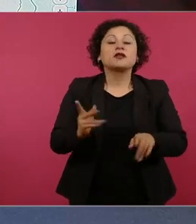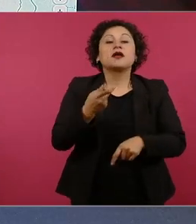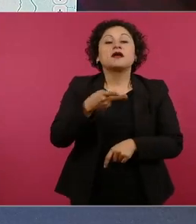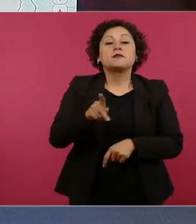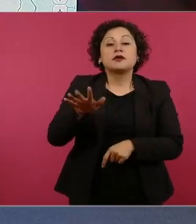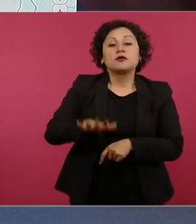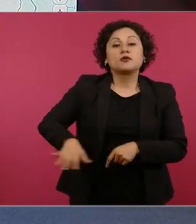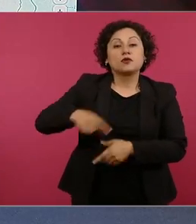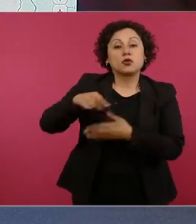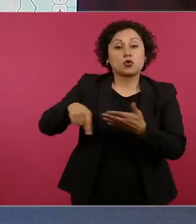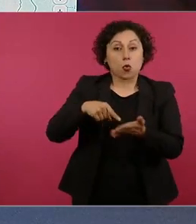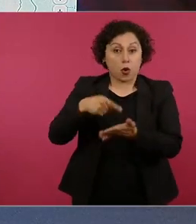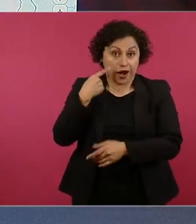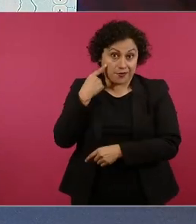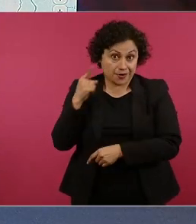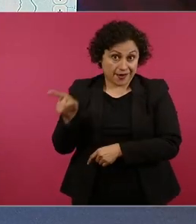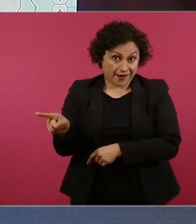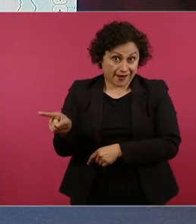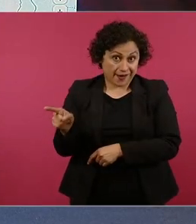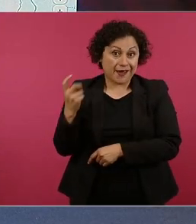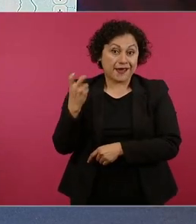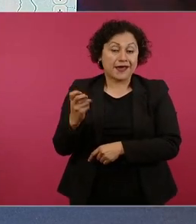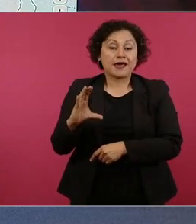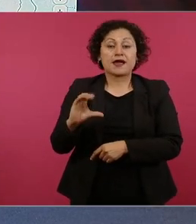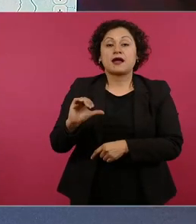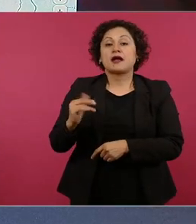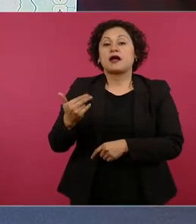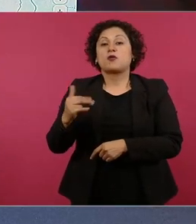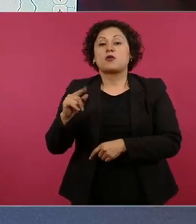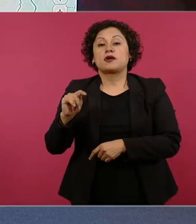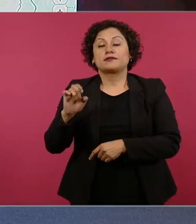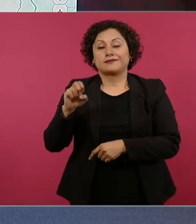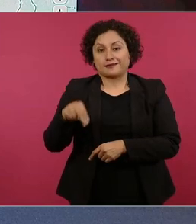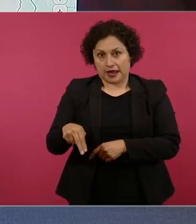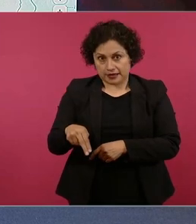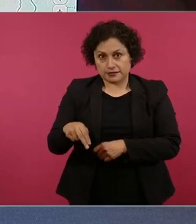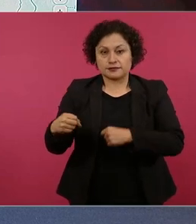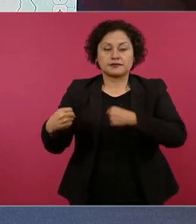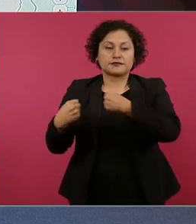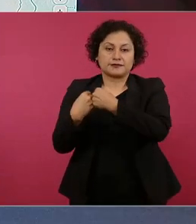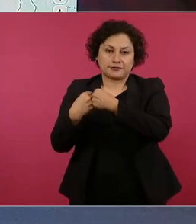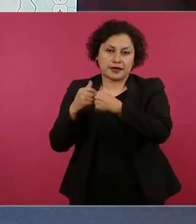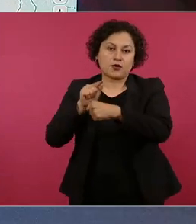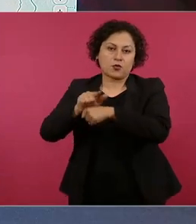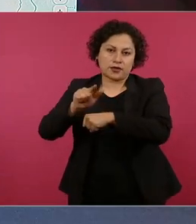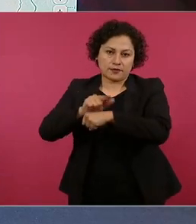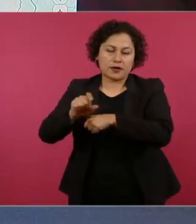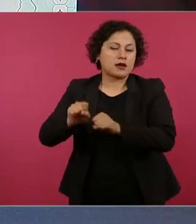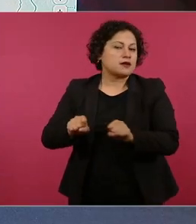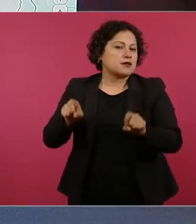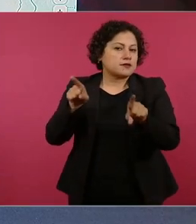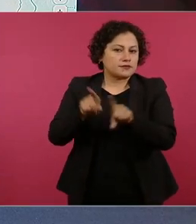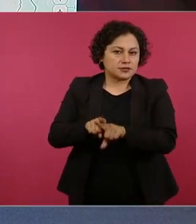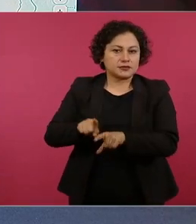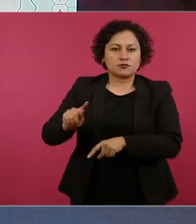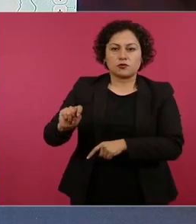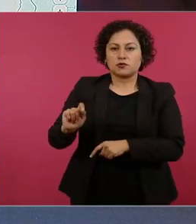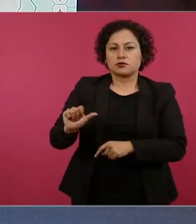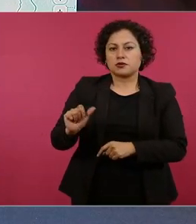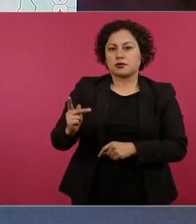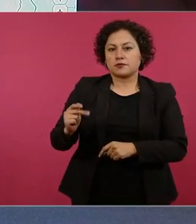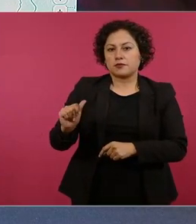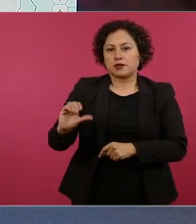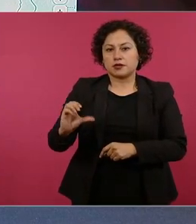límite también este con Guatemala Tapachula Y